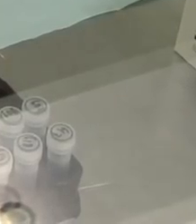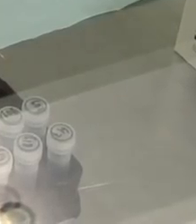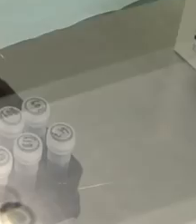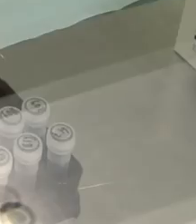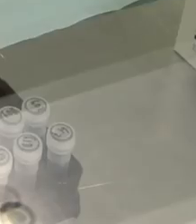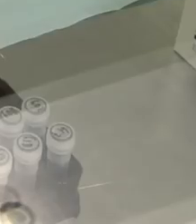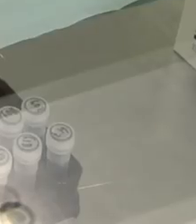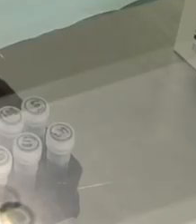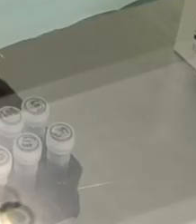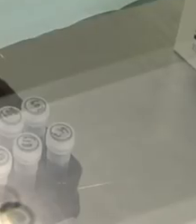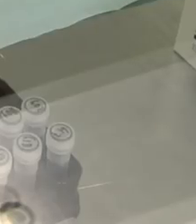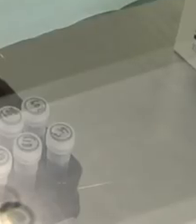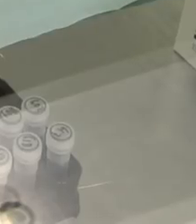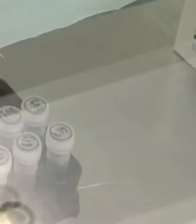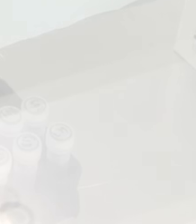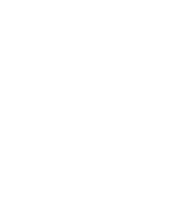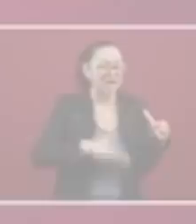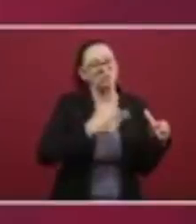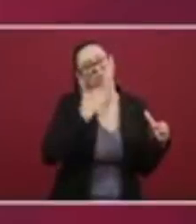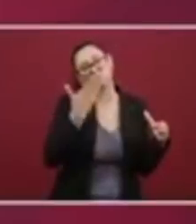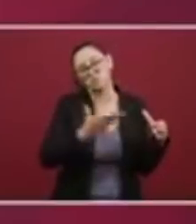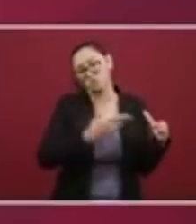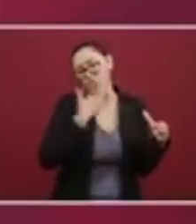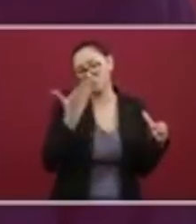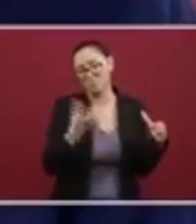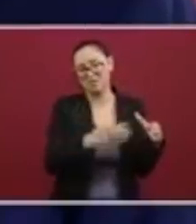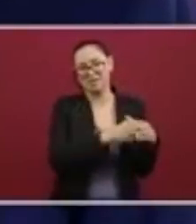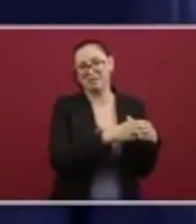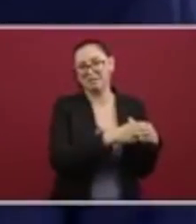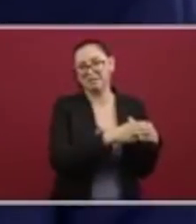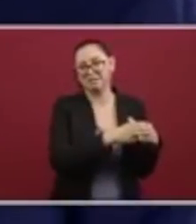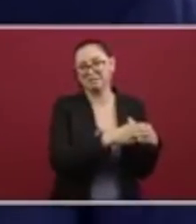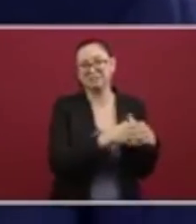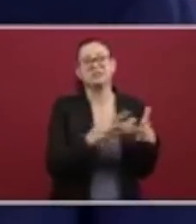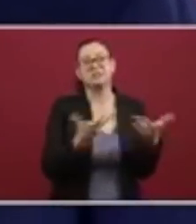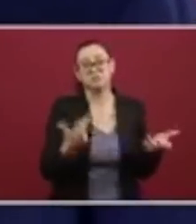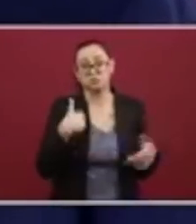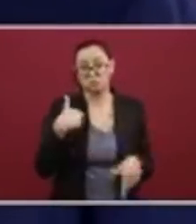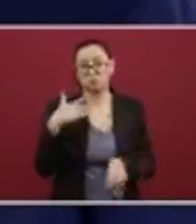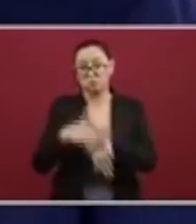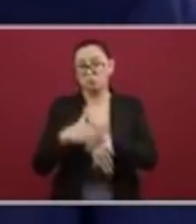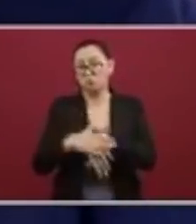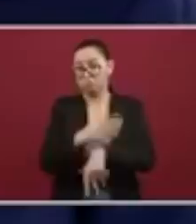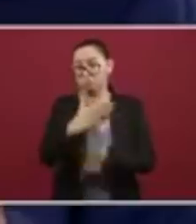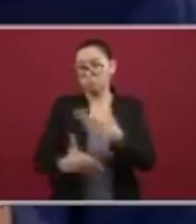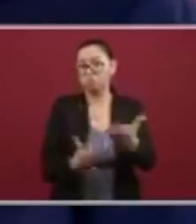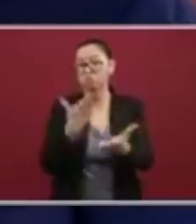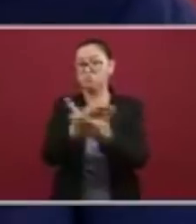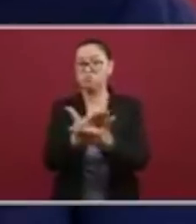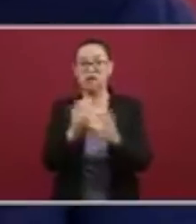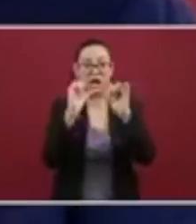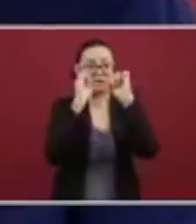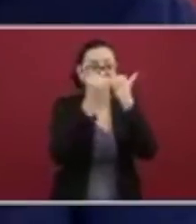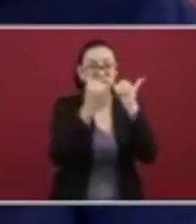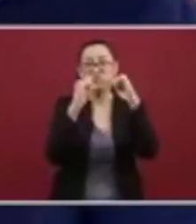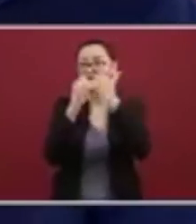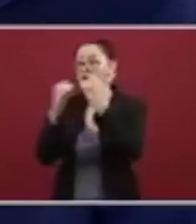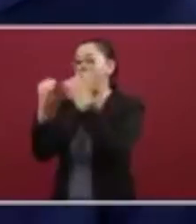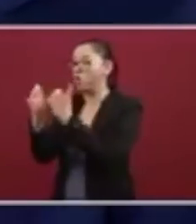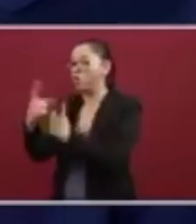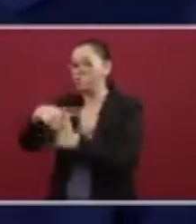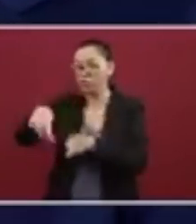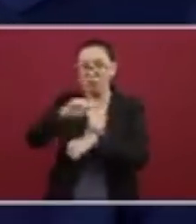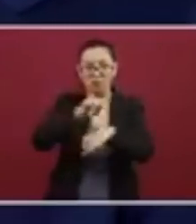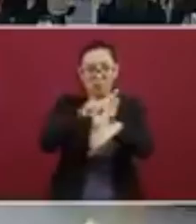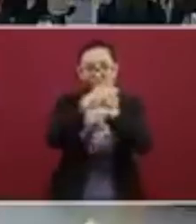secundarios por medicación de antirretrovirales. En las entidades que están en procesos electorales se dejarán de transmitir en